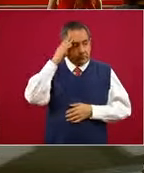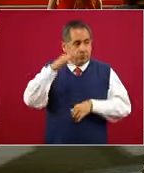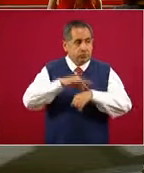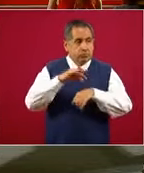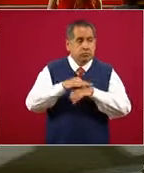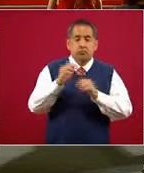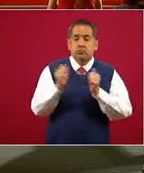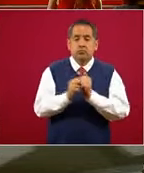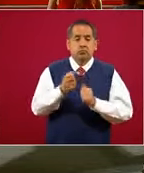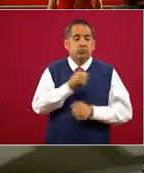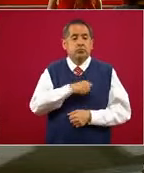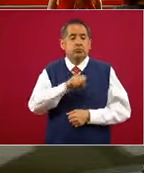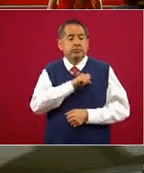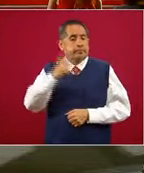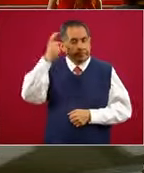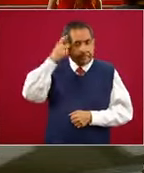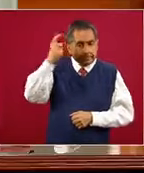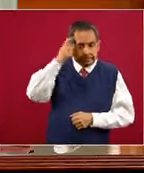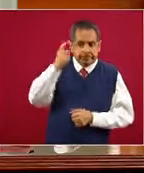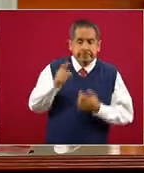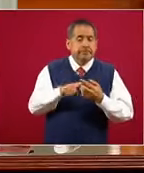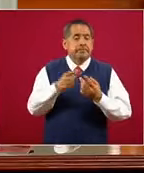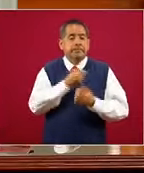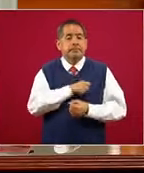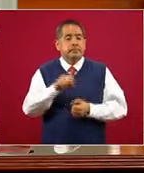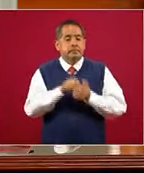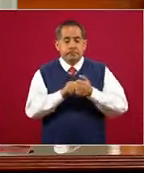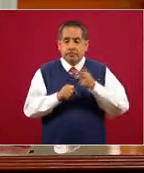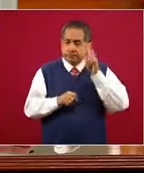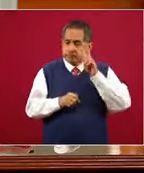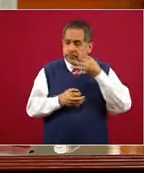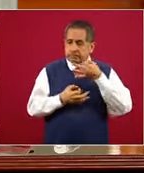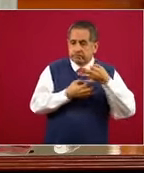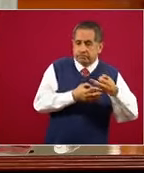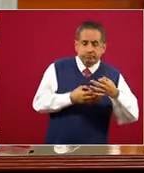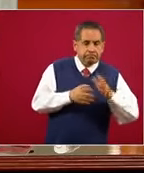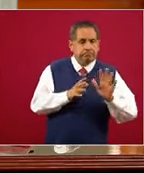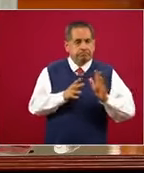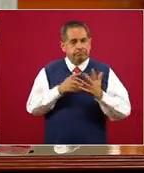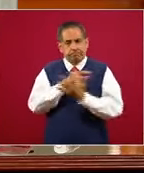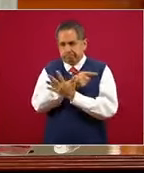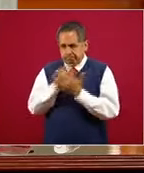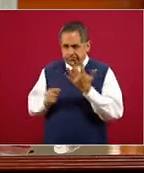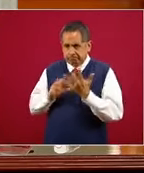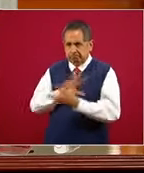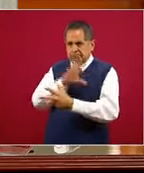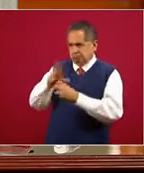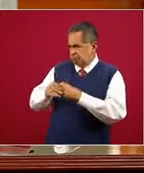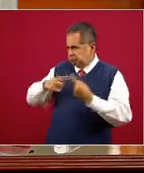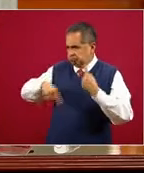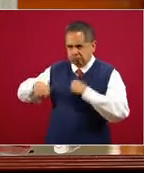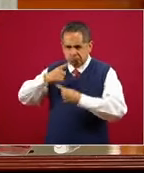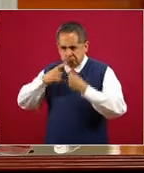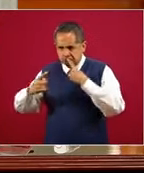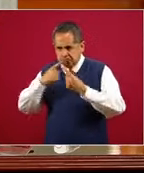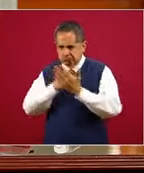y en adicciones, porque es un programa que tiene que tener la integración de todos estos